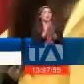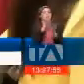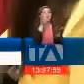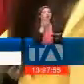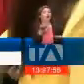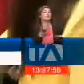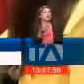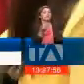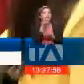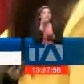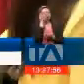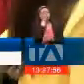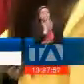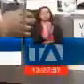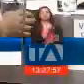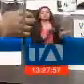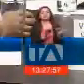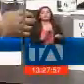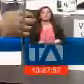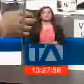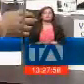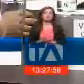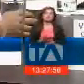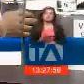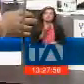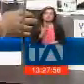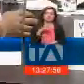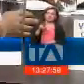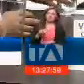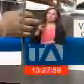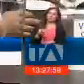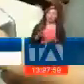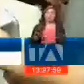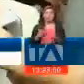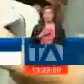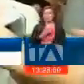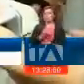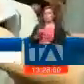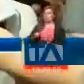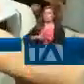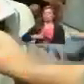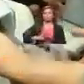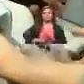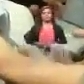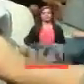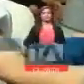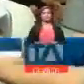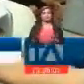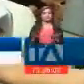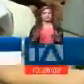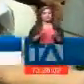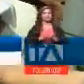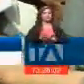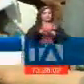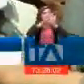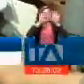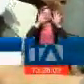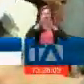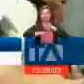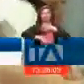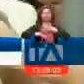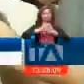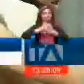para que se realice un examen especial sobre el proceso por el cual fueron seleccionados. No presumimos nada, simplemente queremos que se esclarezcan